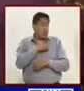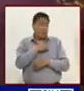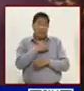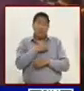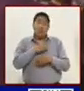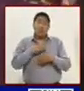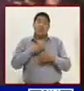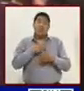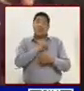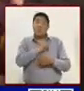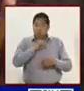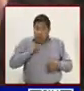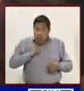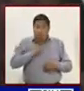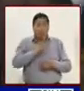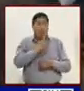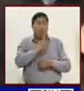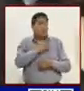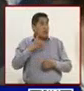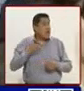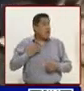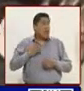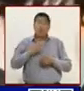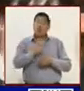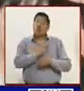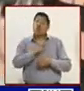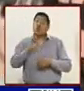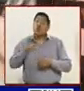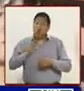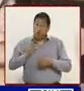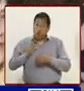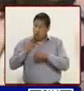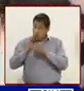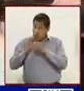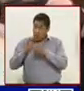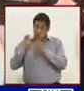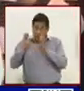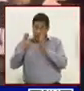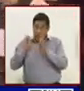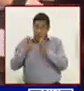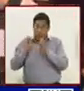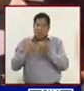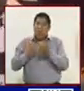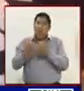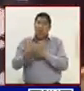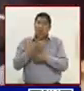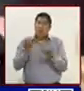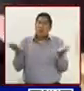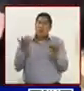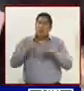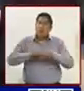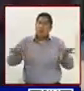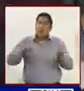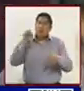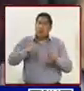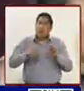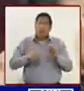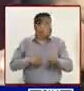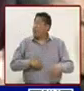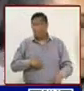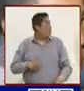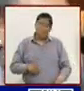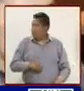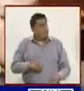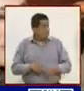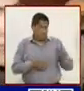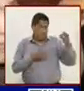la Asamblea Legislativa, a la Comisión de Educación, que tome cartas en el asunto. ¿Les dijeron dónde van a distribuirlos a sus hijos? ¿No? No, no